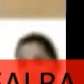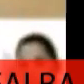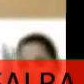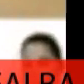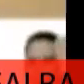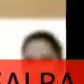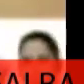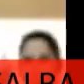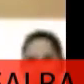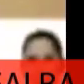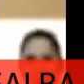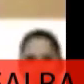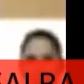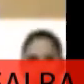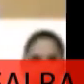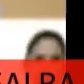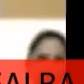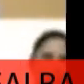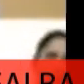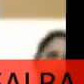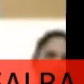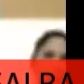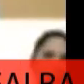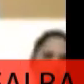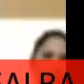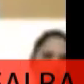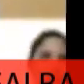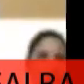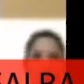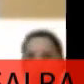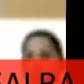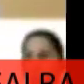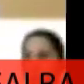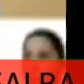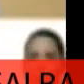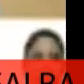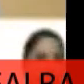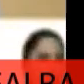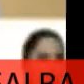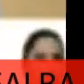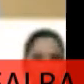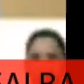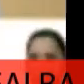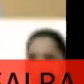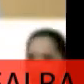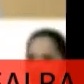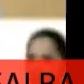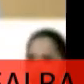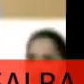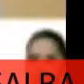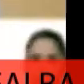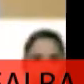acuerdos sectoriales que le garanticen al ciudadano, que le permitan al ciudadano una luz de esperanza en